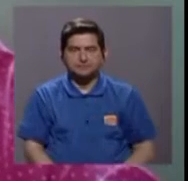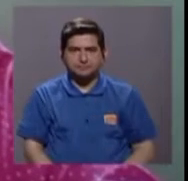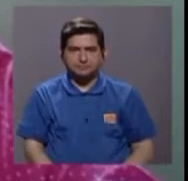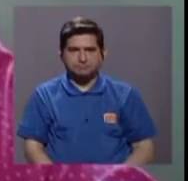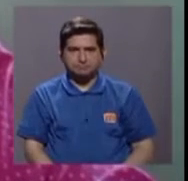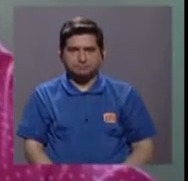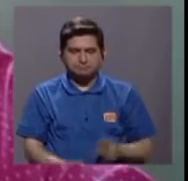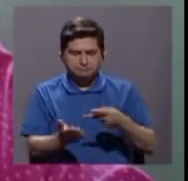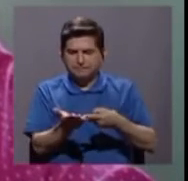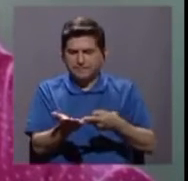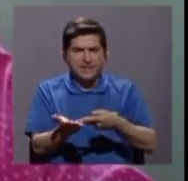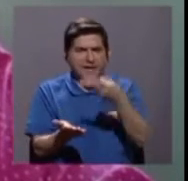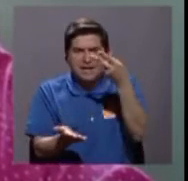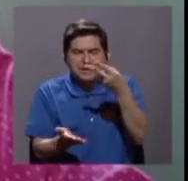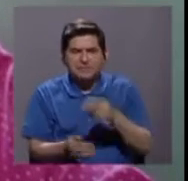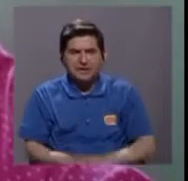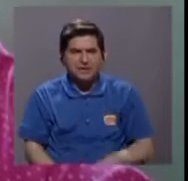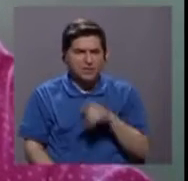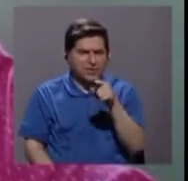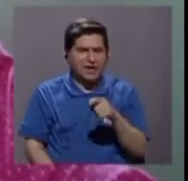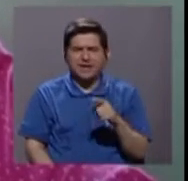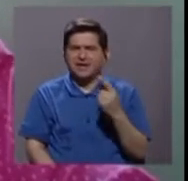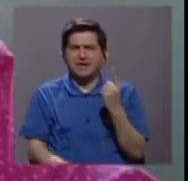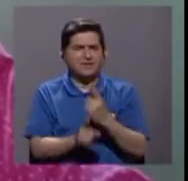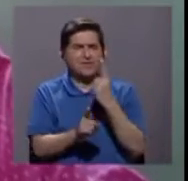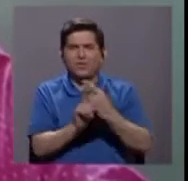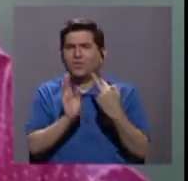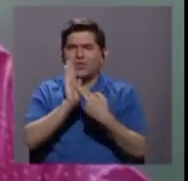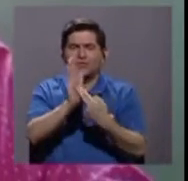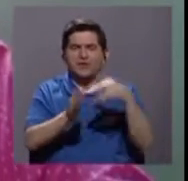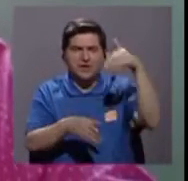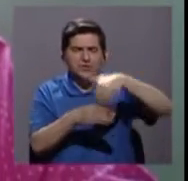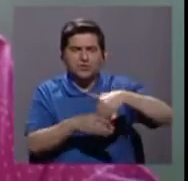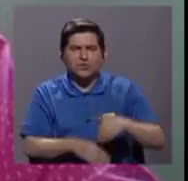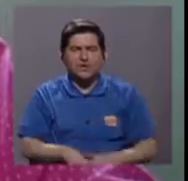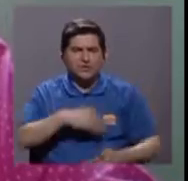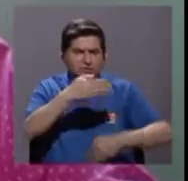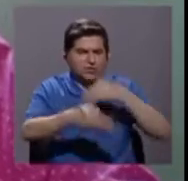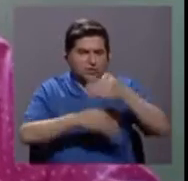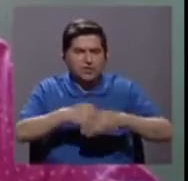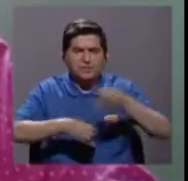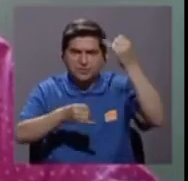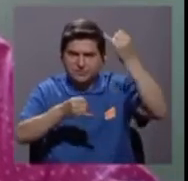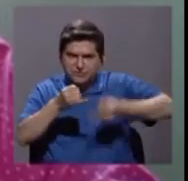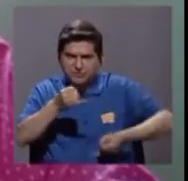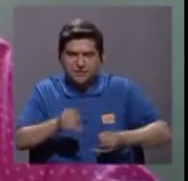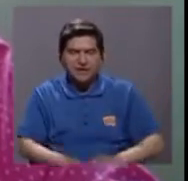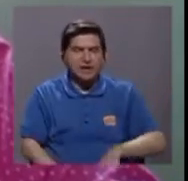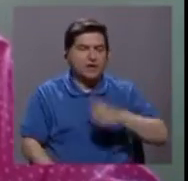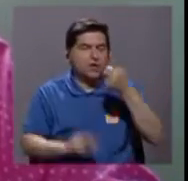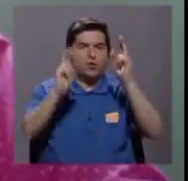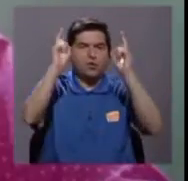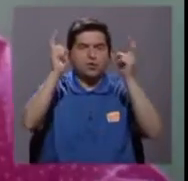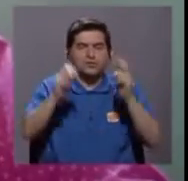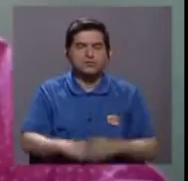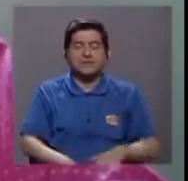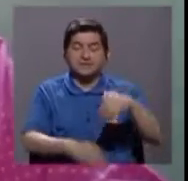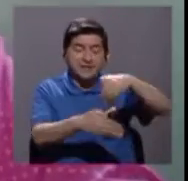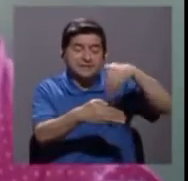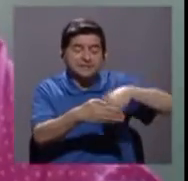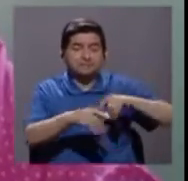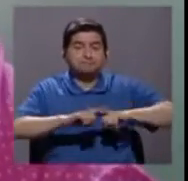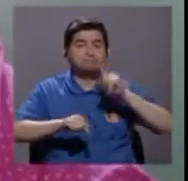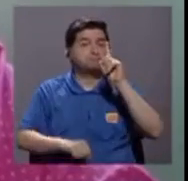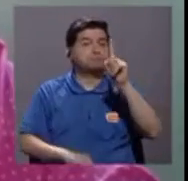no la suma no está bien representada en la liquidación. Encontramos otros temas de registro y todo, pero hay